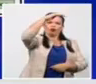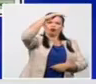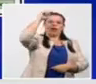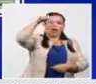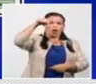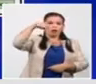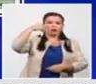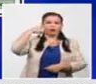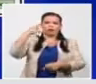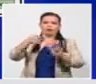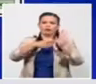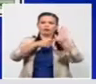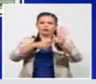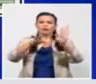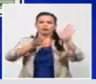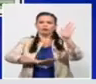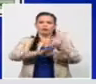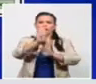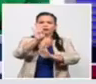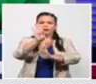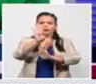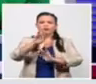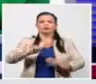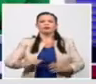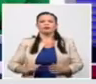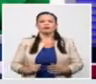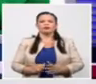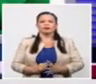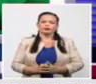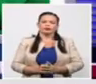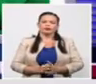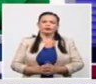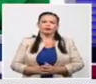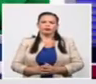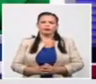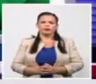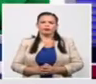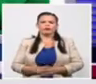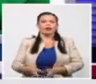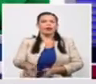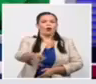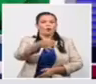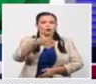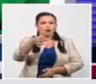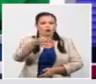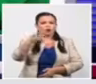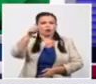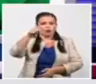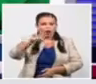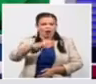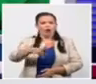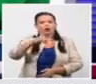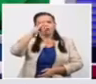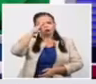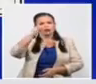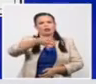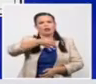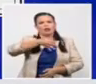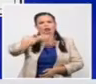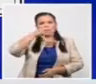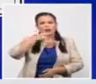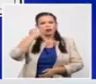incremento en la tendencia de los casos. Los municipios ahora sí, con mayor